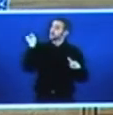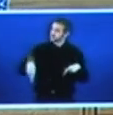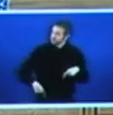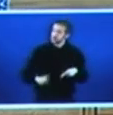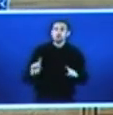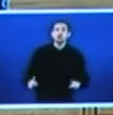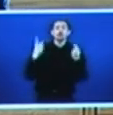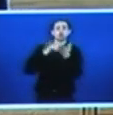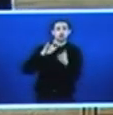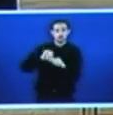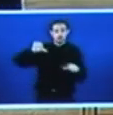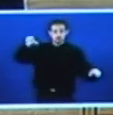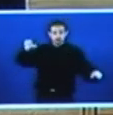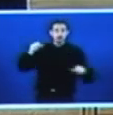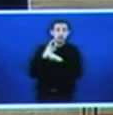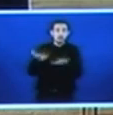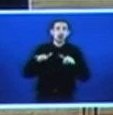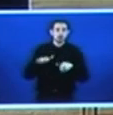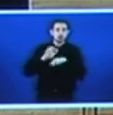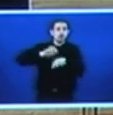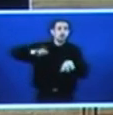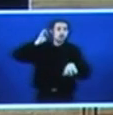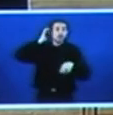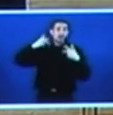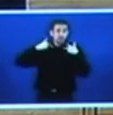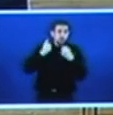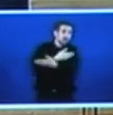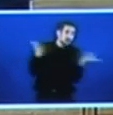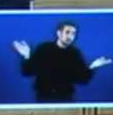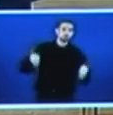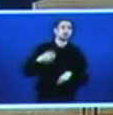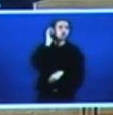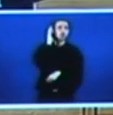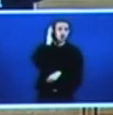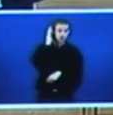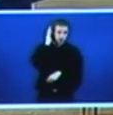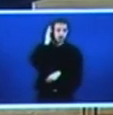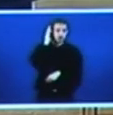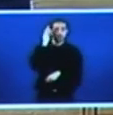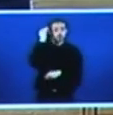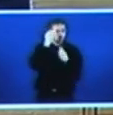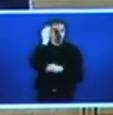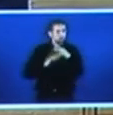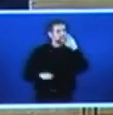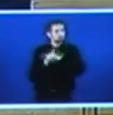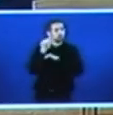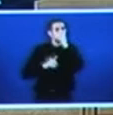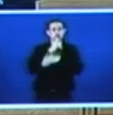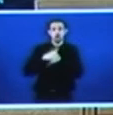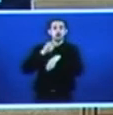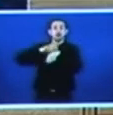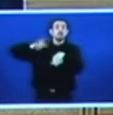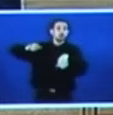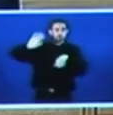vez que neste Parlamento a maioría das deputadas son mulleres, e por eso creo que estamos avanzando. Por certo, a maioría do Grupo